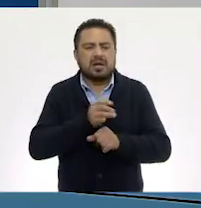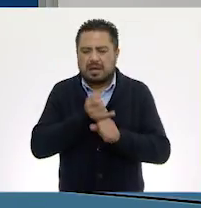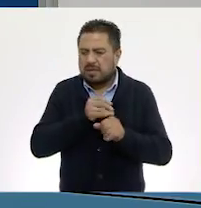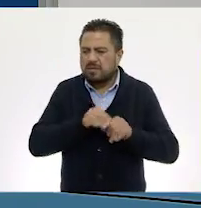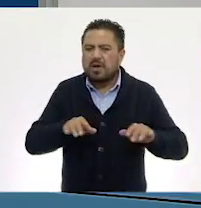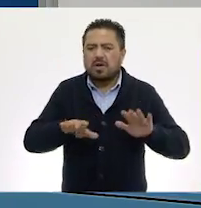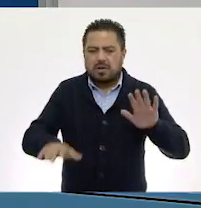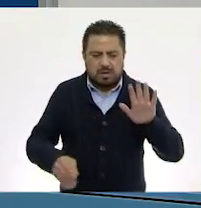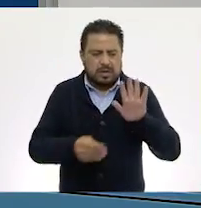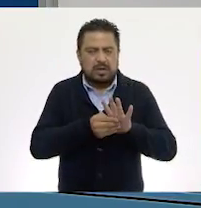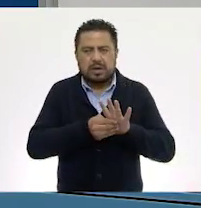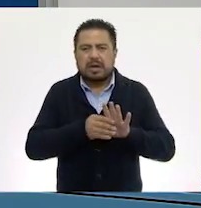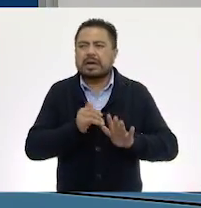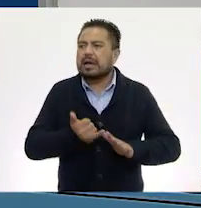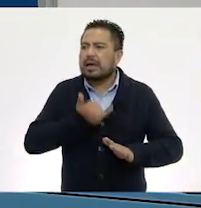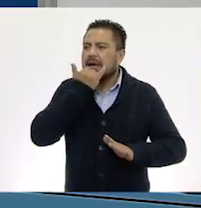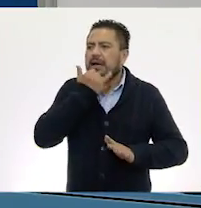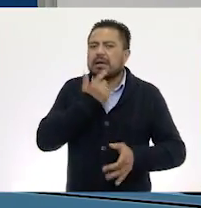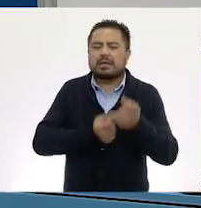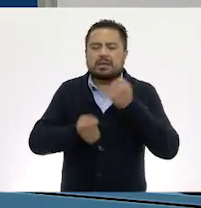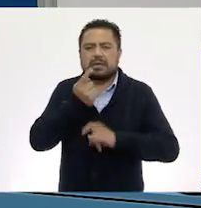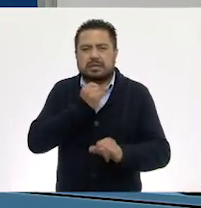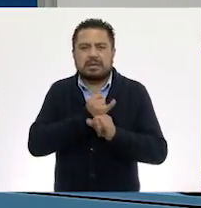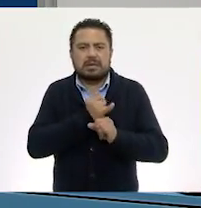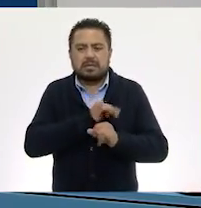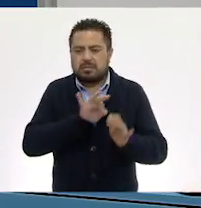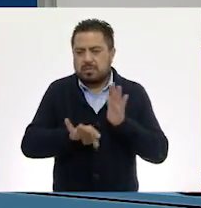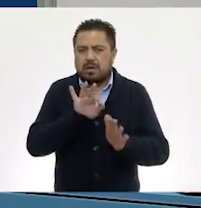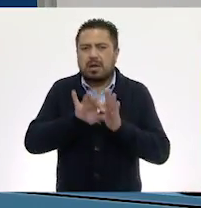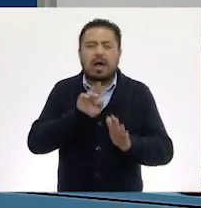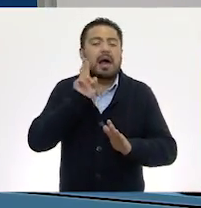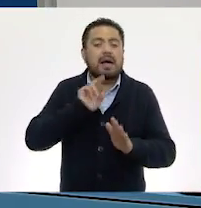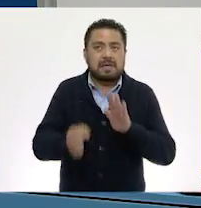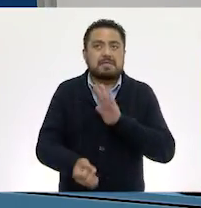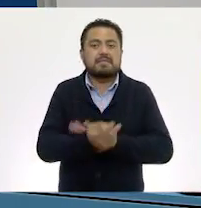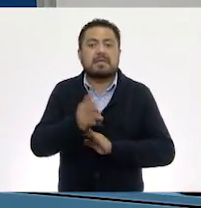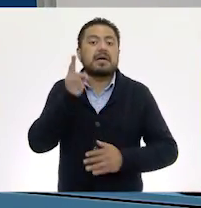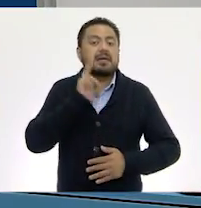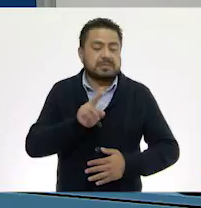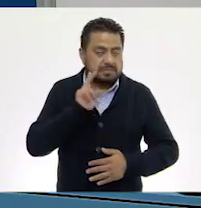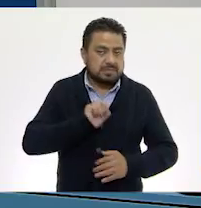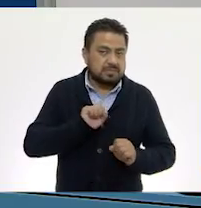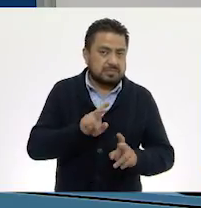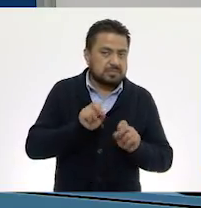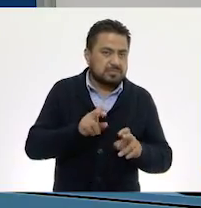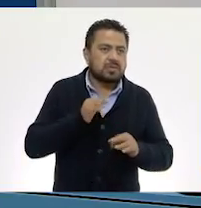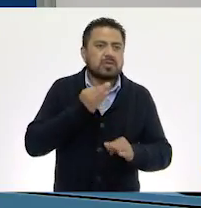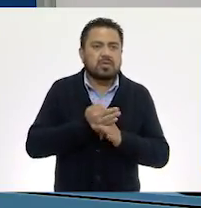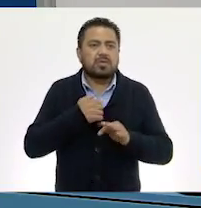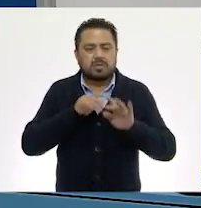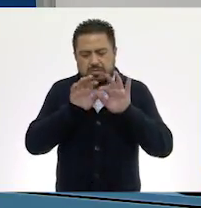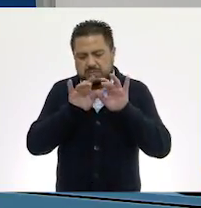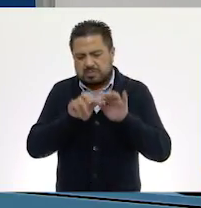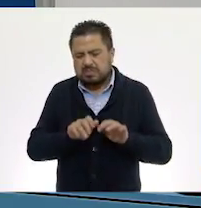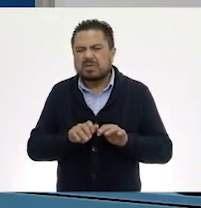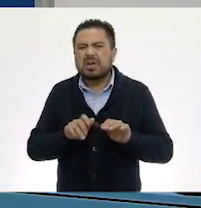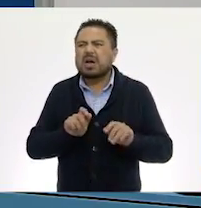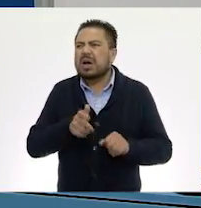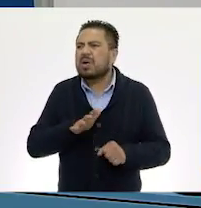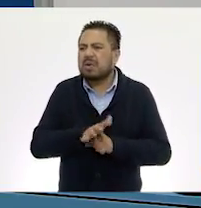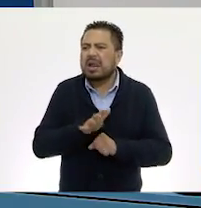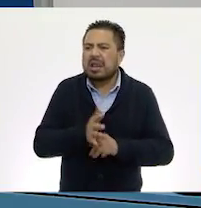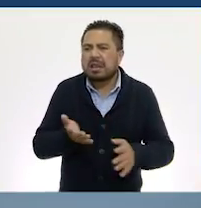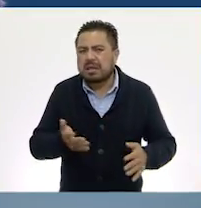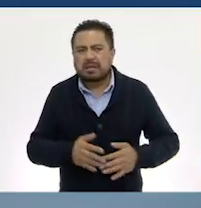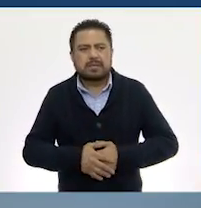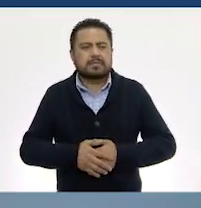identificar posibles errores en las páginas que encontremos. Vamos a ver si nos sale. A Sí. ver, Voy a escribir, ¿qué pondría, Ton?